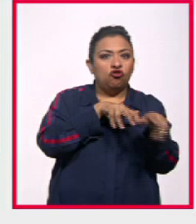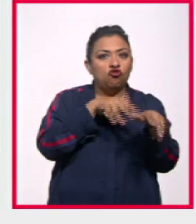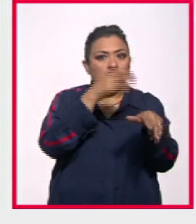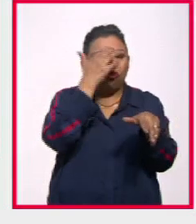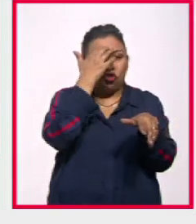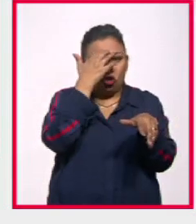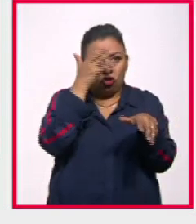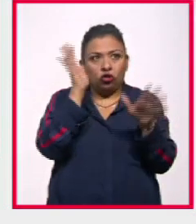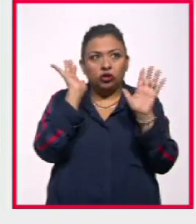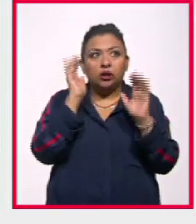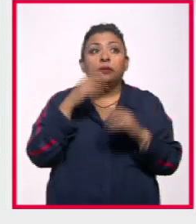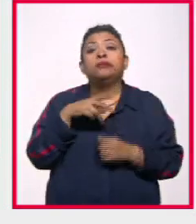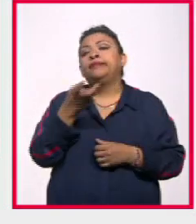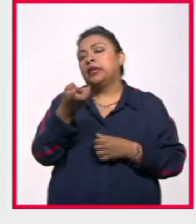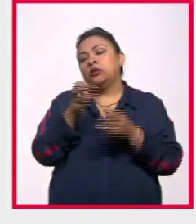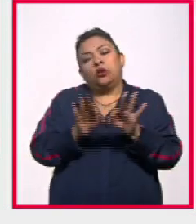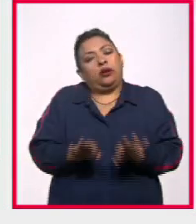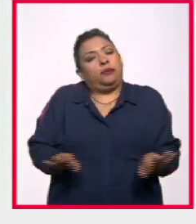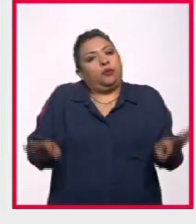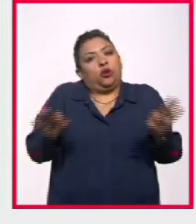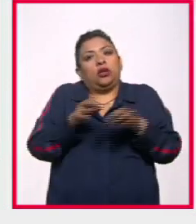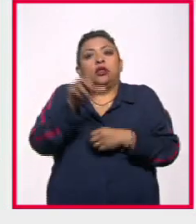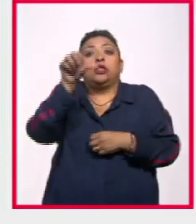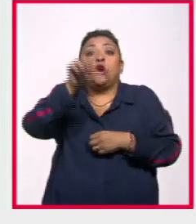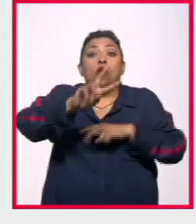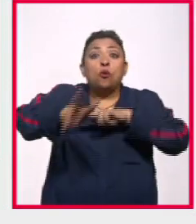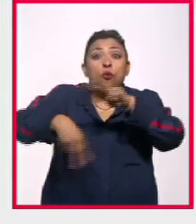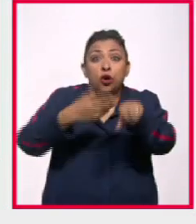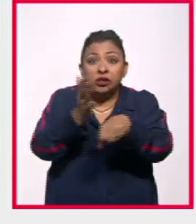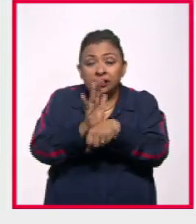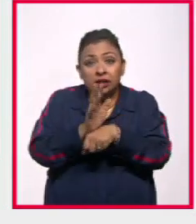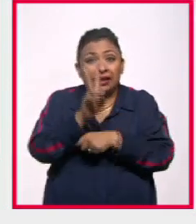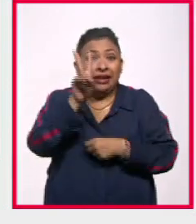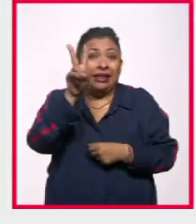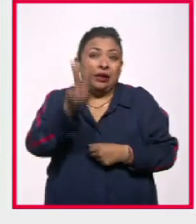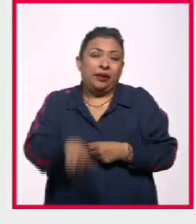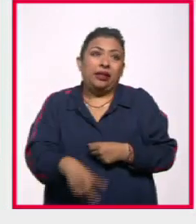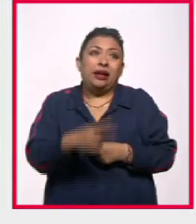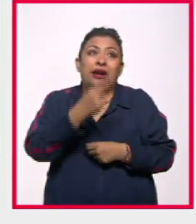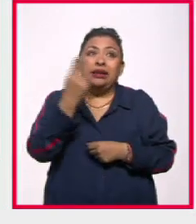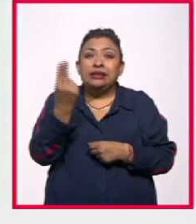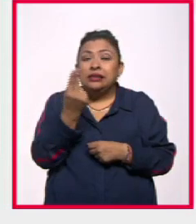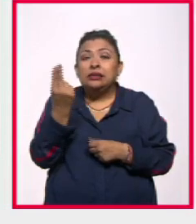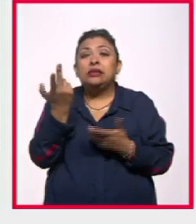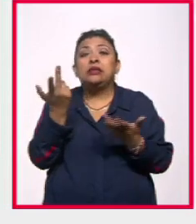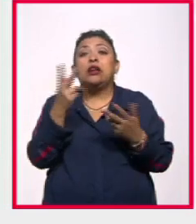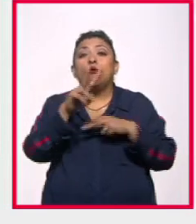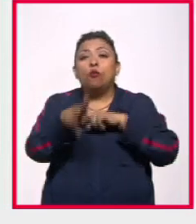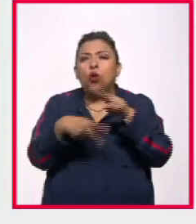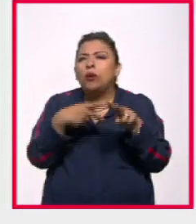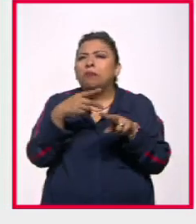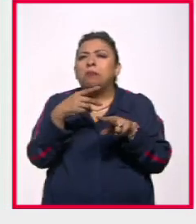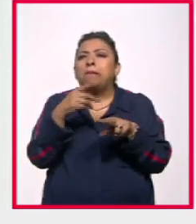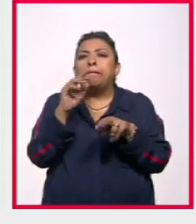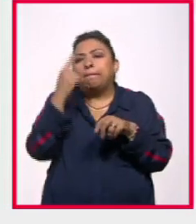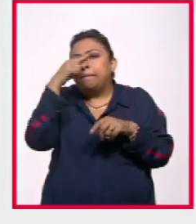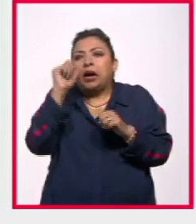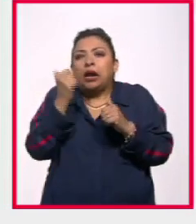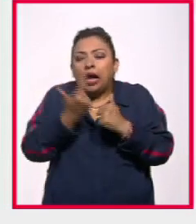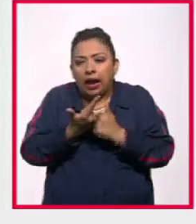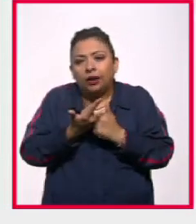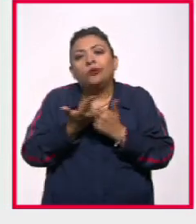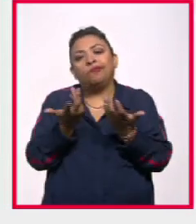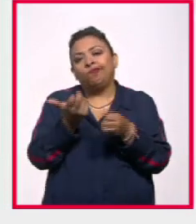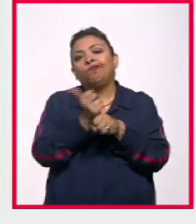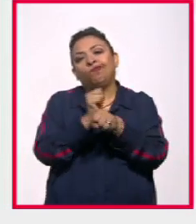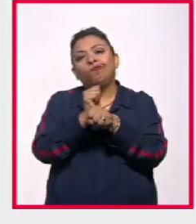del momento. Era muy importante, porque hoy en día ir al cine es verdaderamente, tienes que llevar a la gente al cine por un motivo, ¿no? Y el elenco es uno de